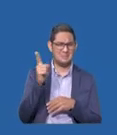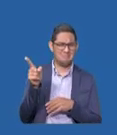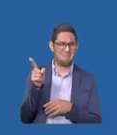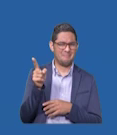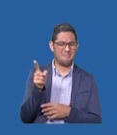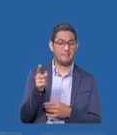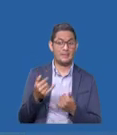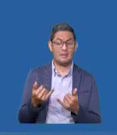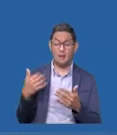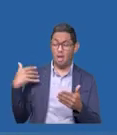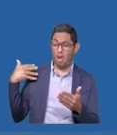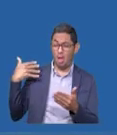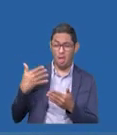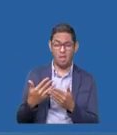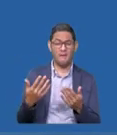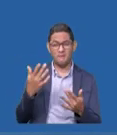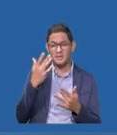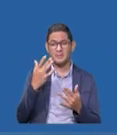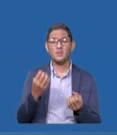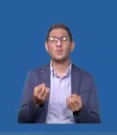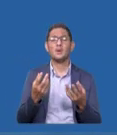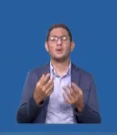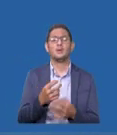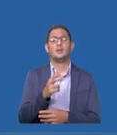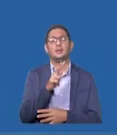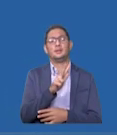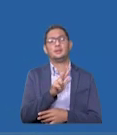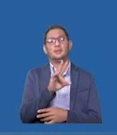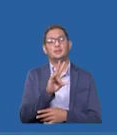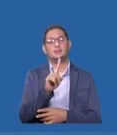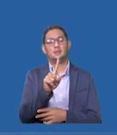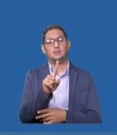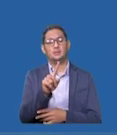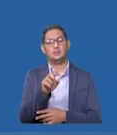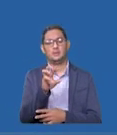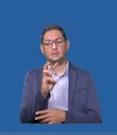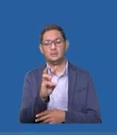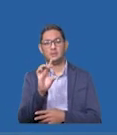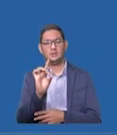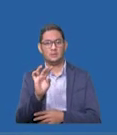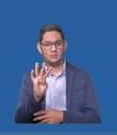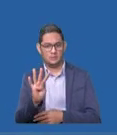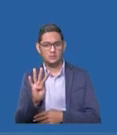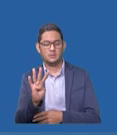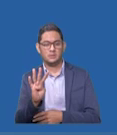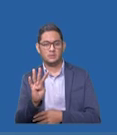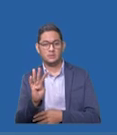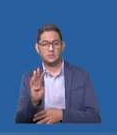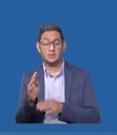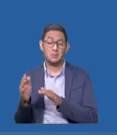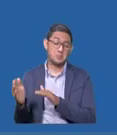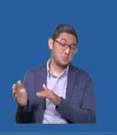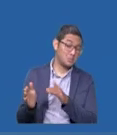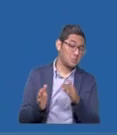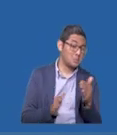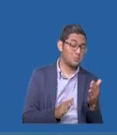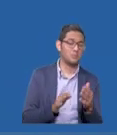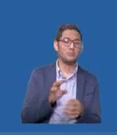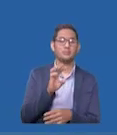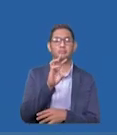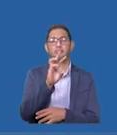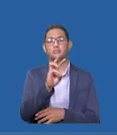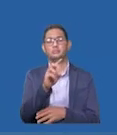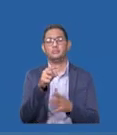fecha 371 mil 684 y un total de defunciones de 6.300